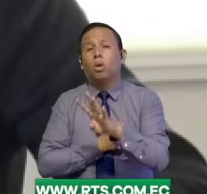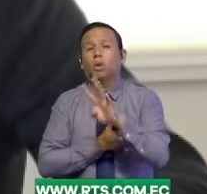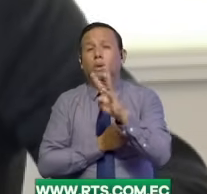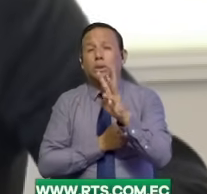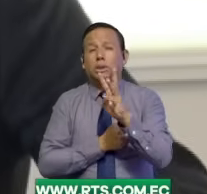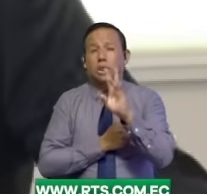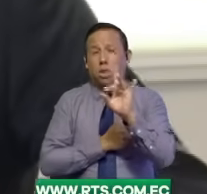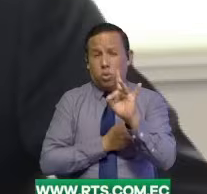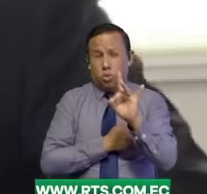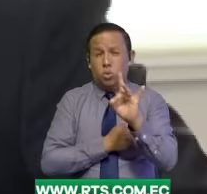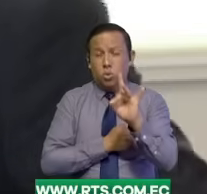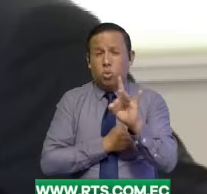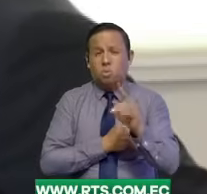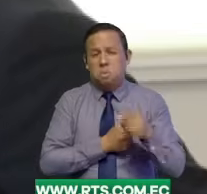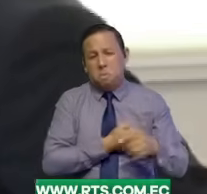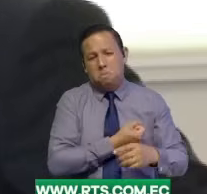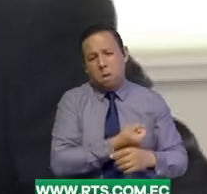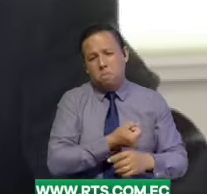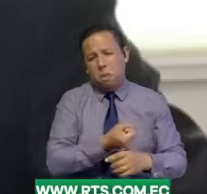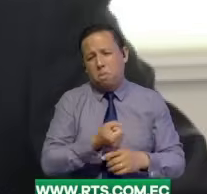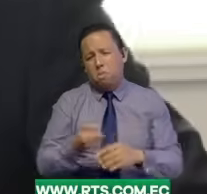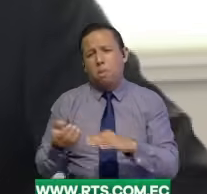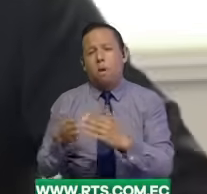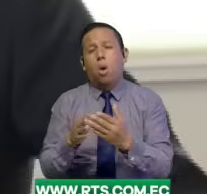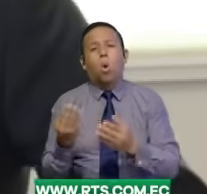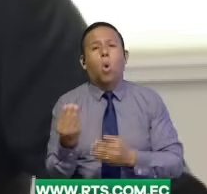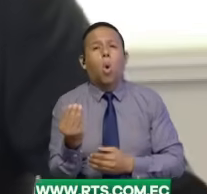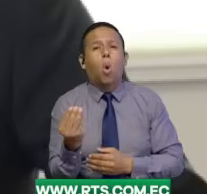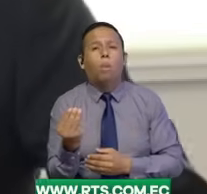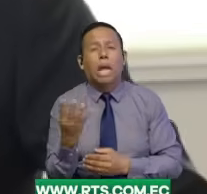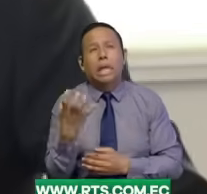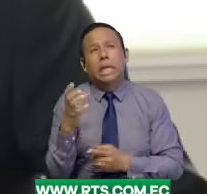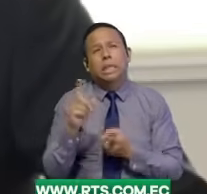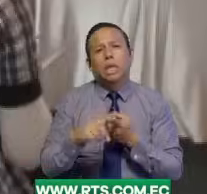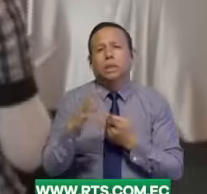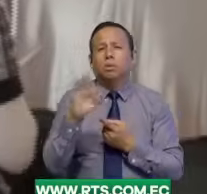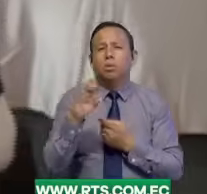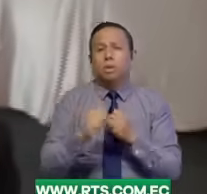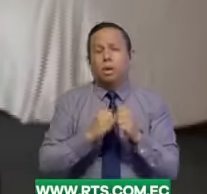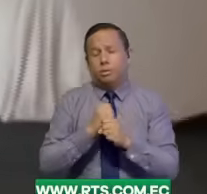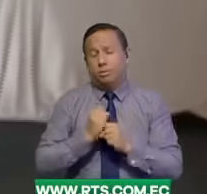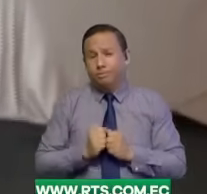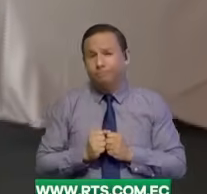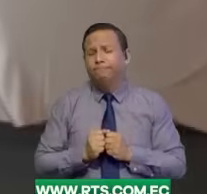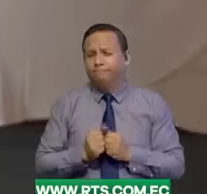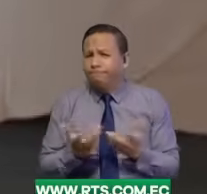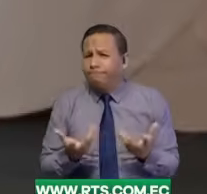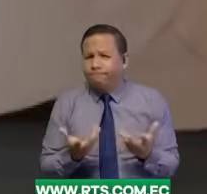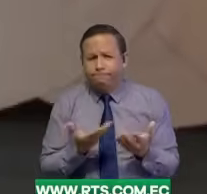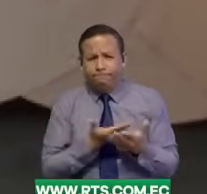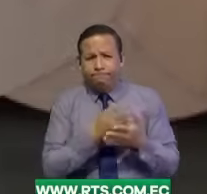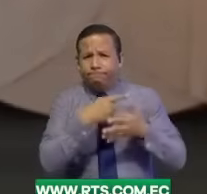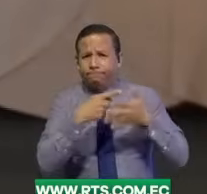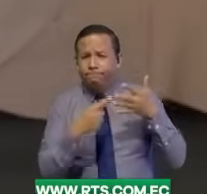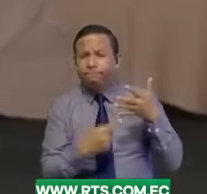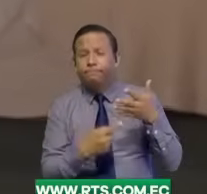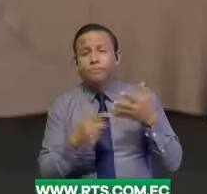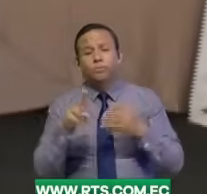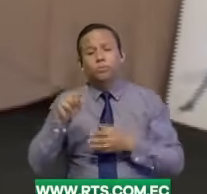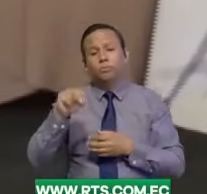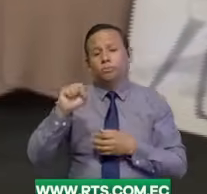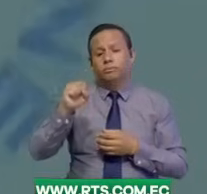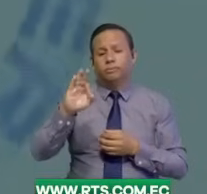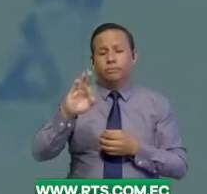468 asesinatos en contra de adolescentes de entre 15 y 19 años. En este contexto, UNICEF presentó la